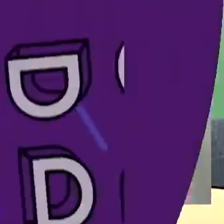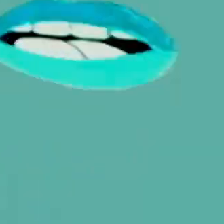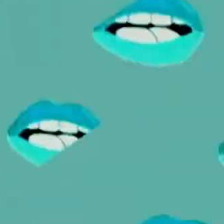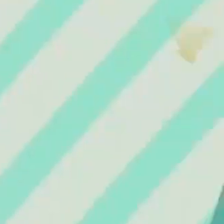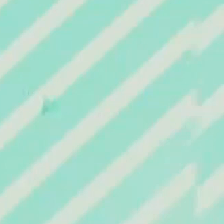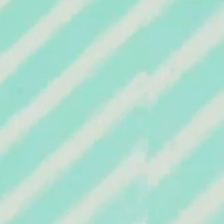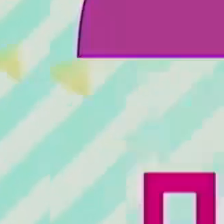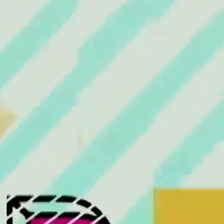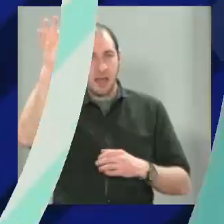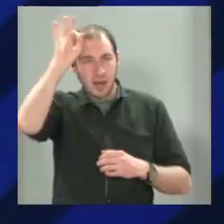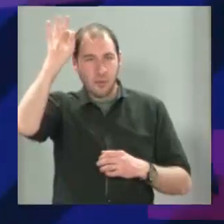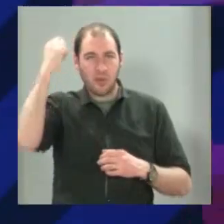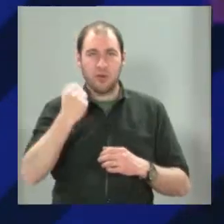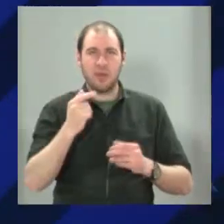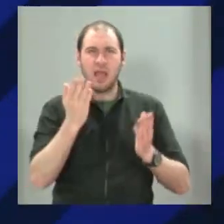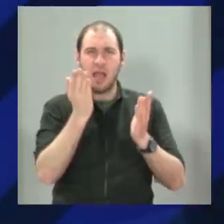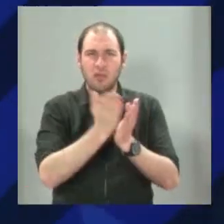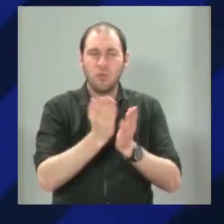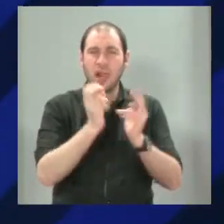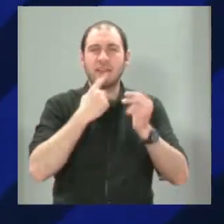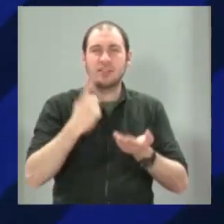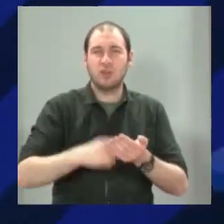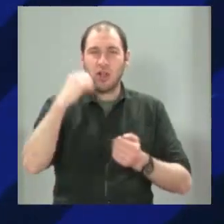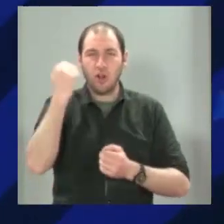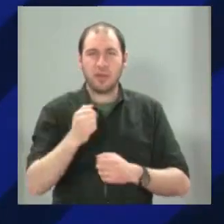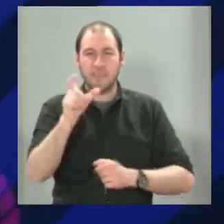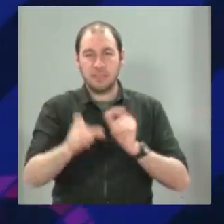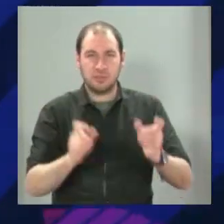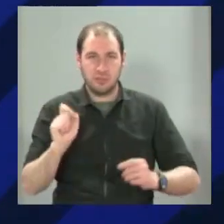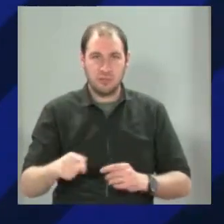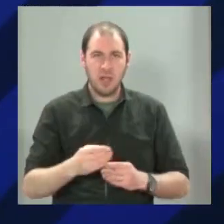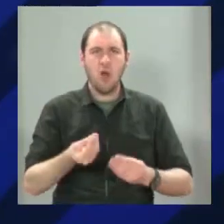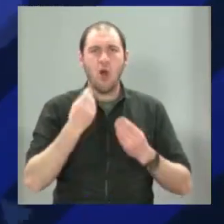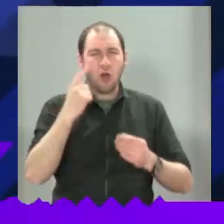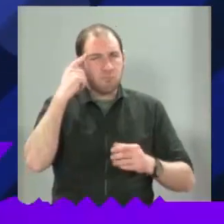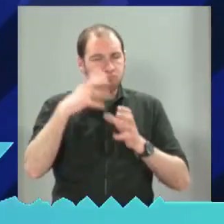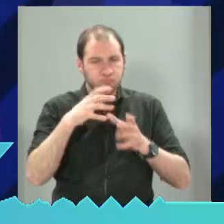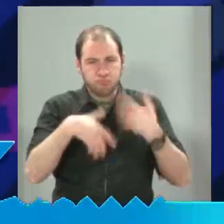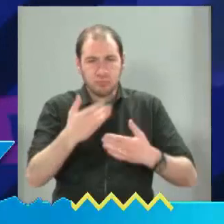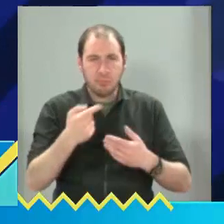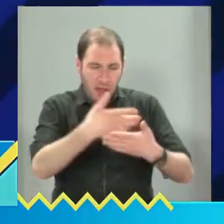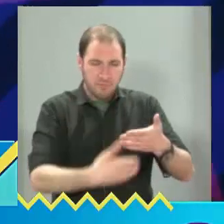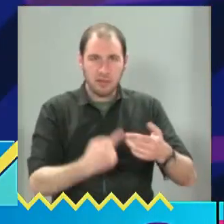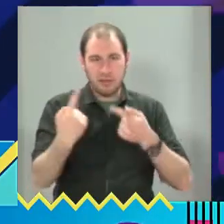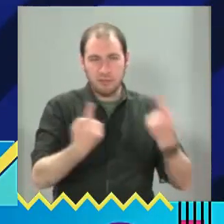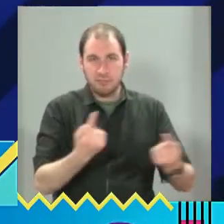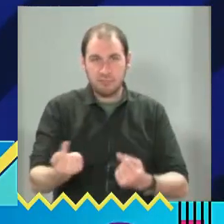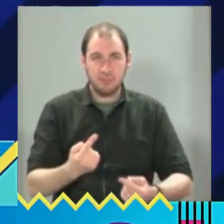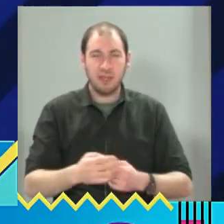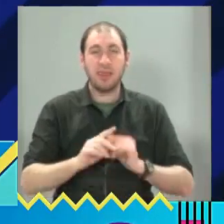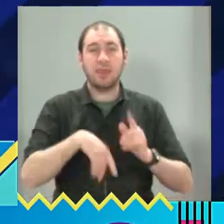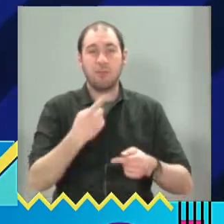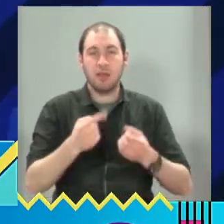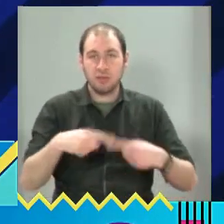neuroeconomía, una disciplina que estudia las decisiones económicas humanas. Se pregunta cómo funciona el cerebro para evaluar alternativas y